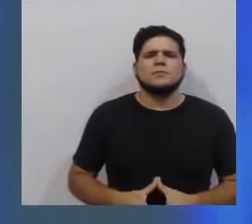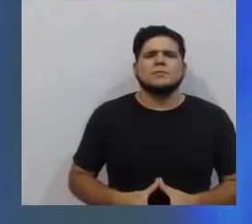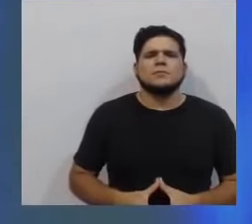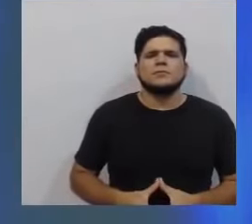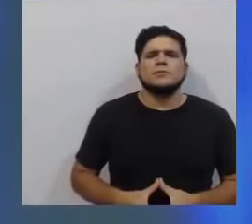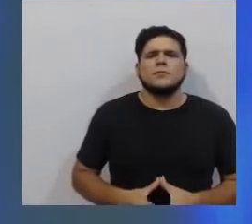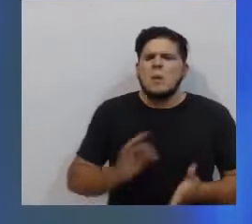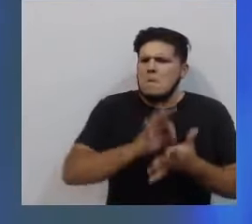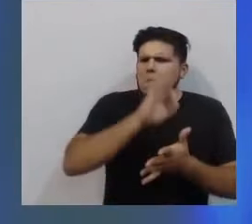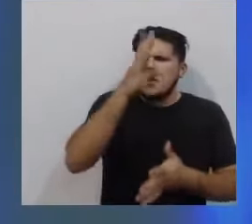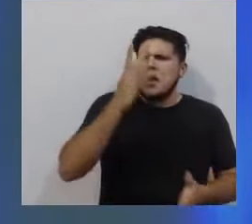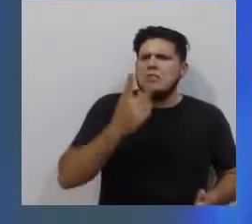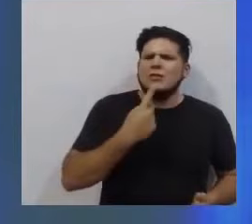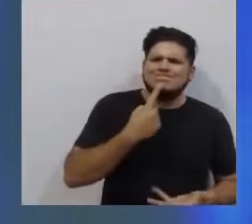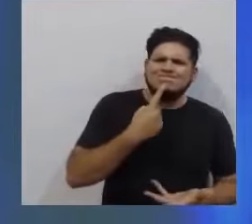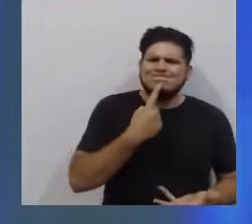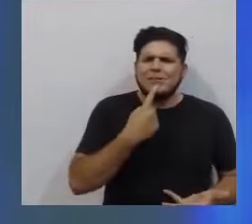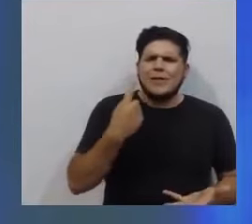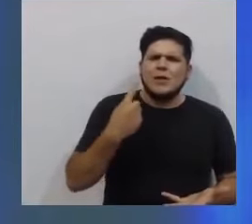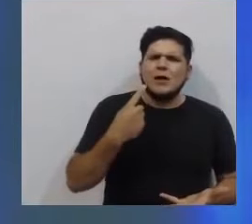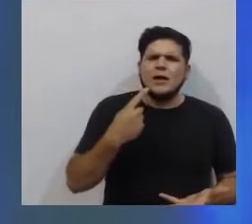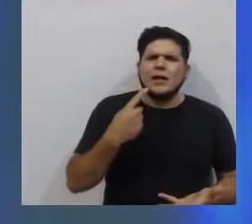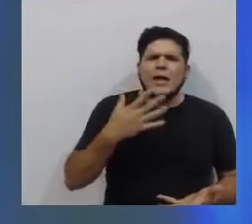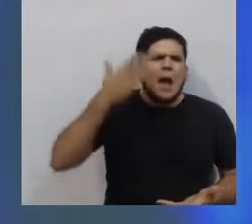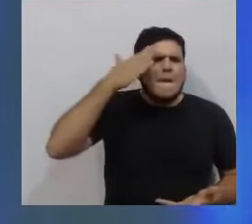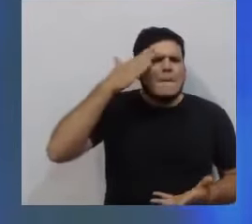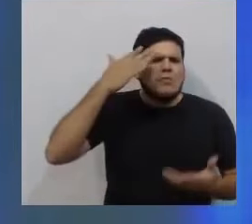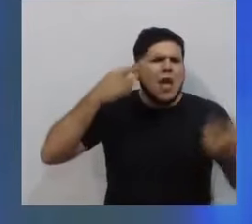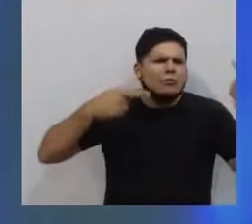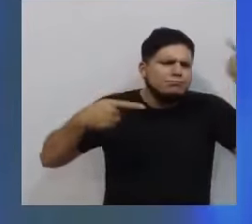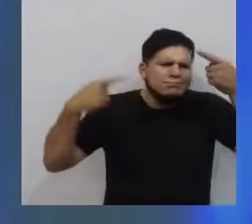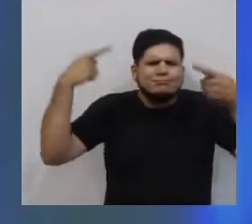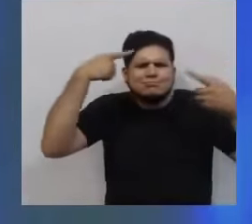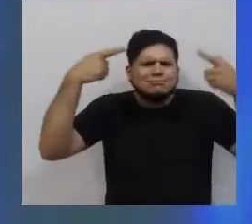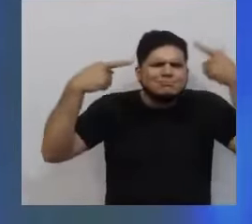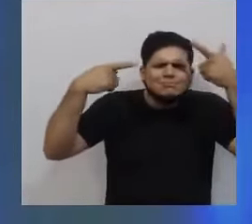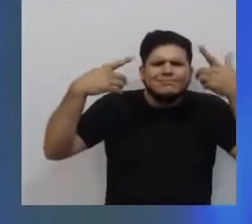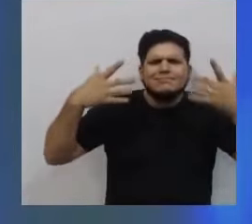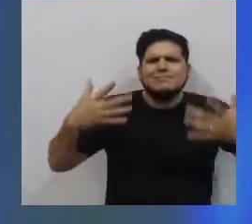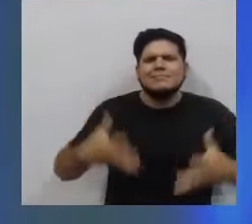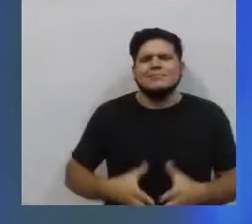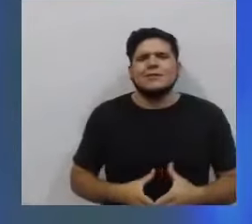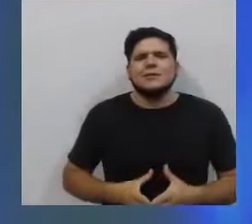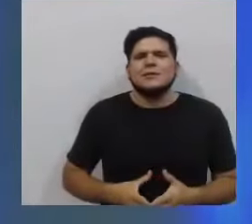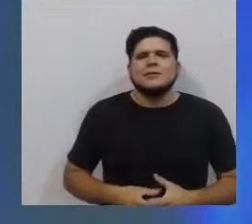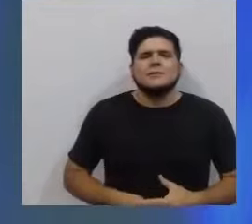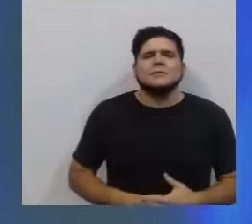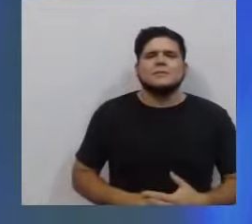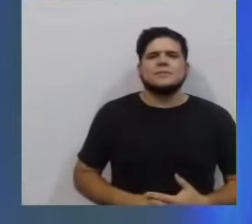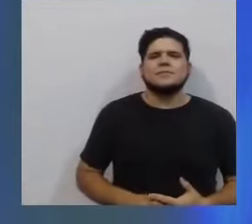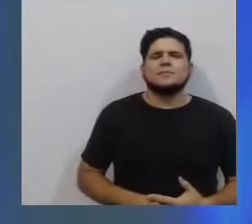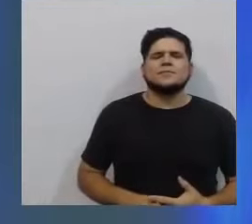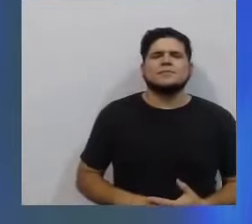es un espíritu que opera nuestra mente dice que es como una hoja que es llevada por el viento y nunca se